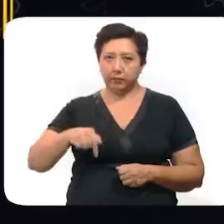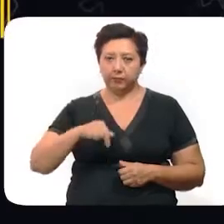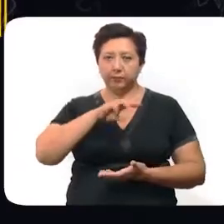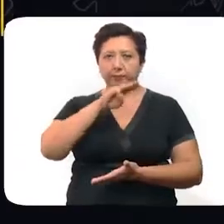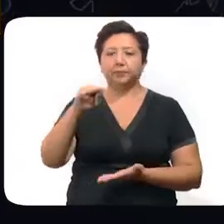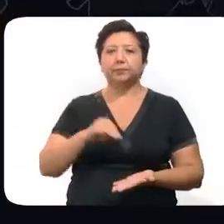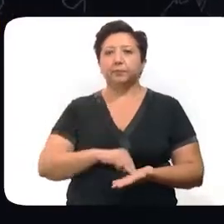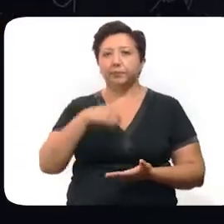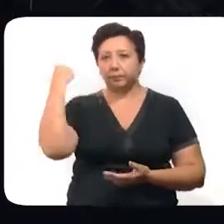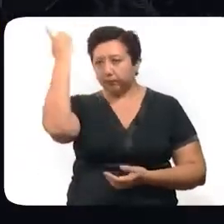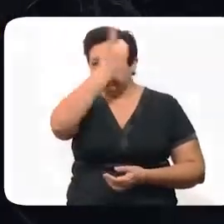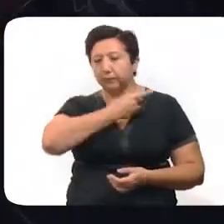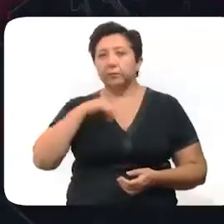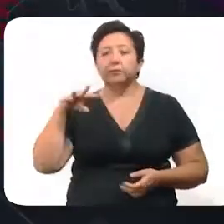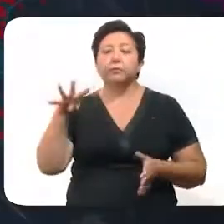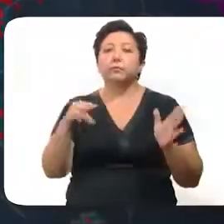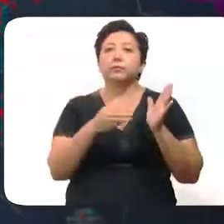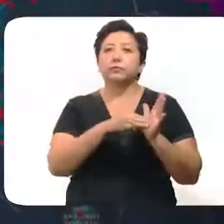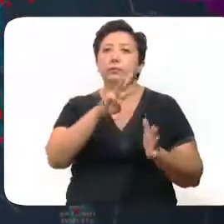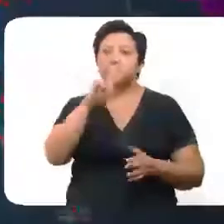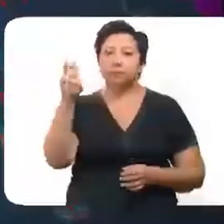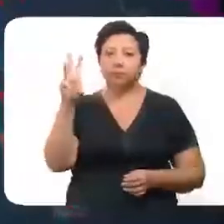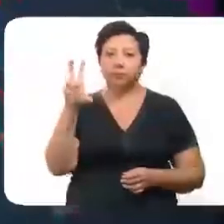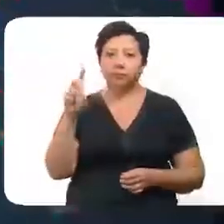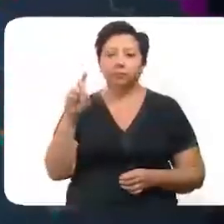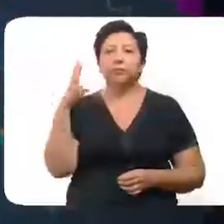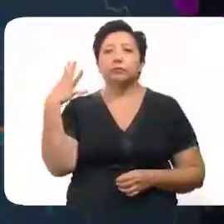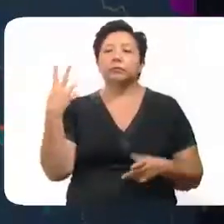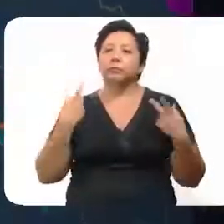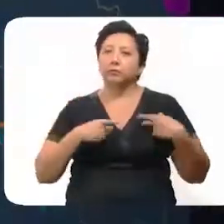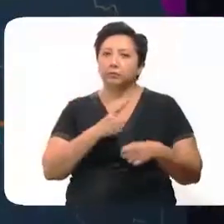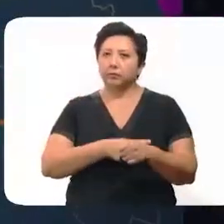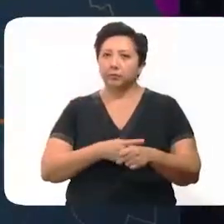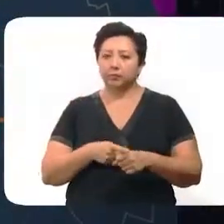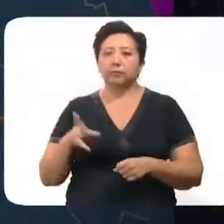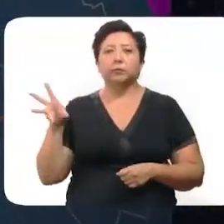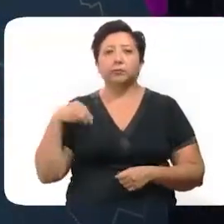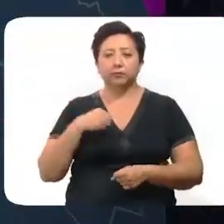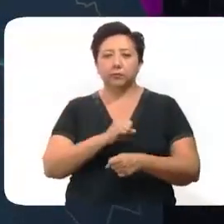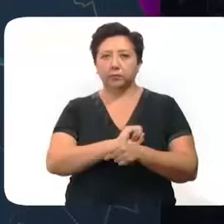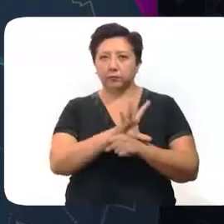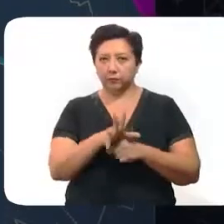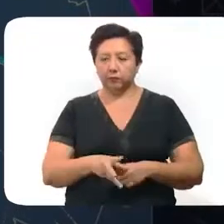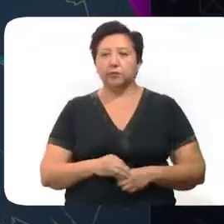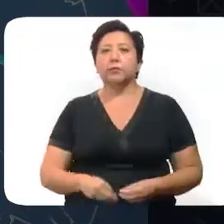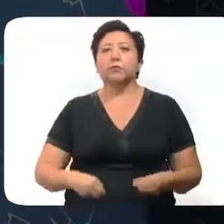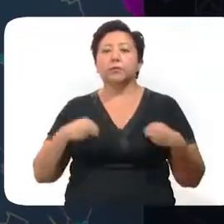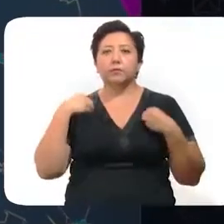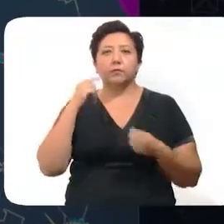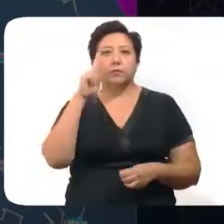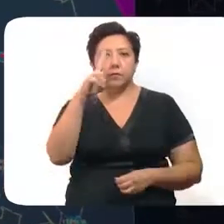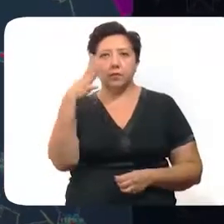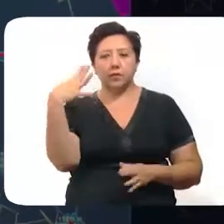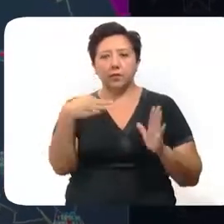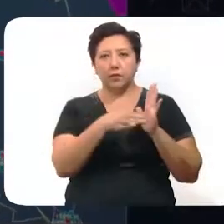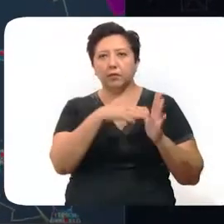Específicamente en Mérida se han diagnosticado 19.334 personas contagiadas de coronavirus, que viven en la zona